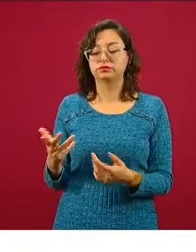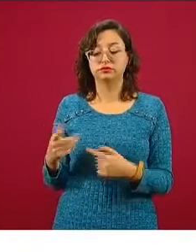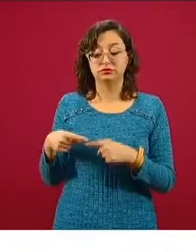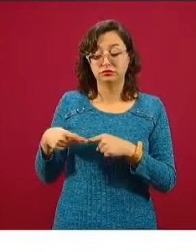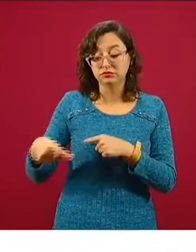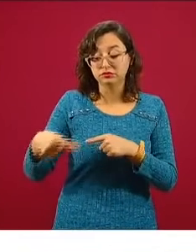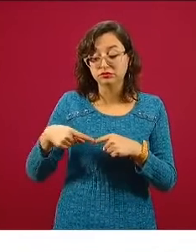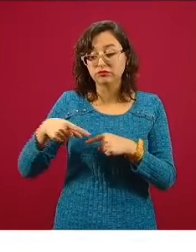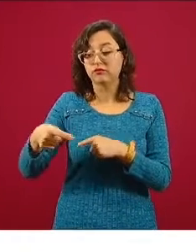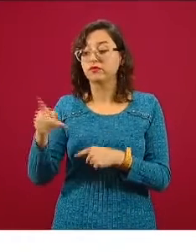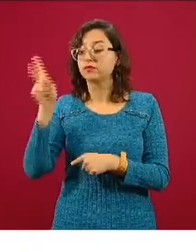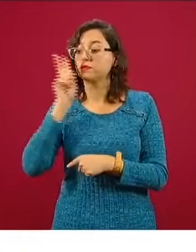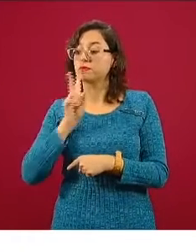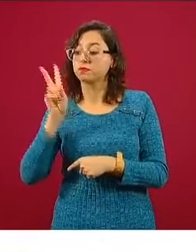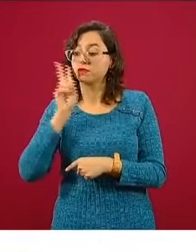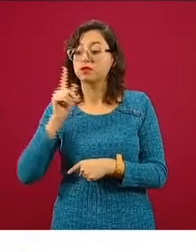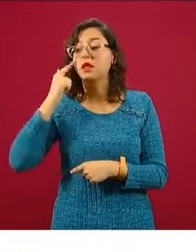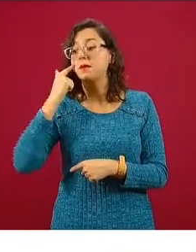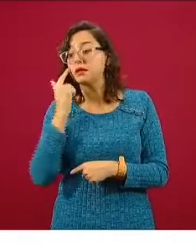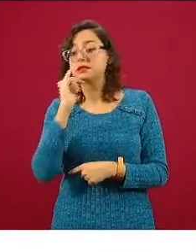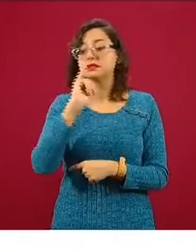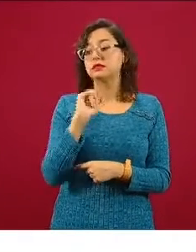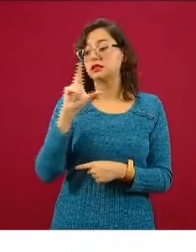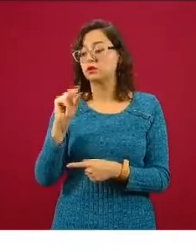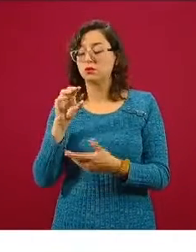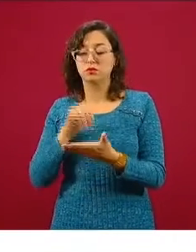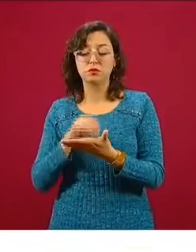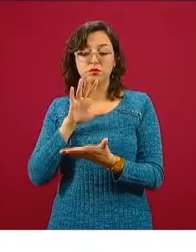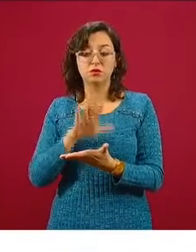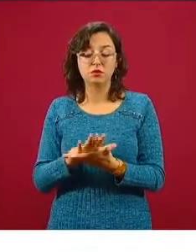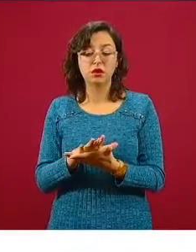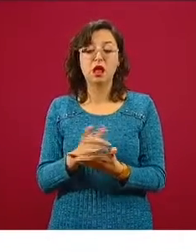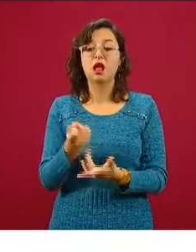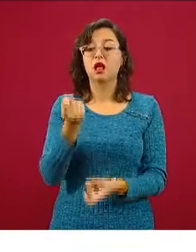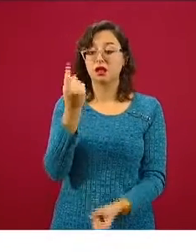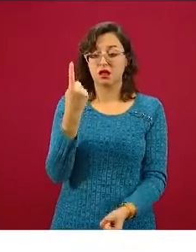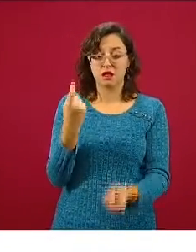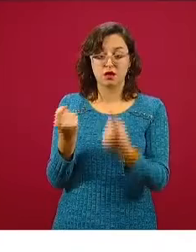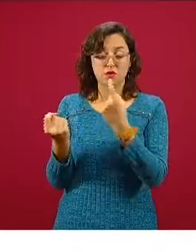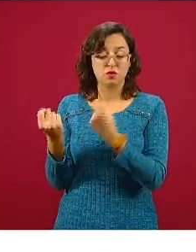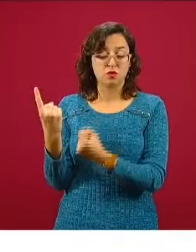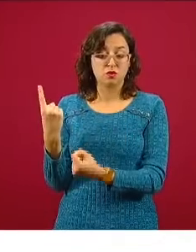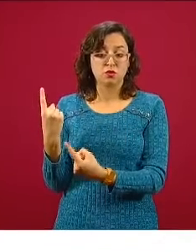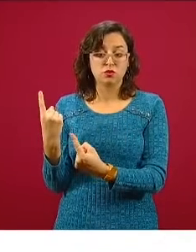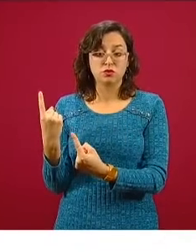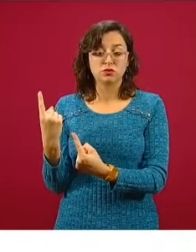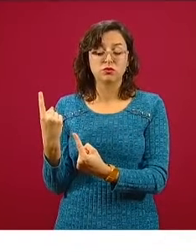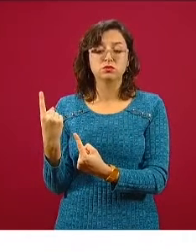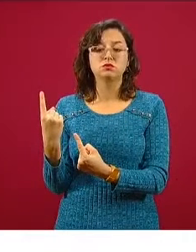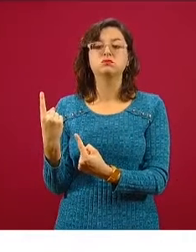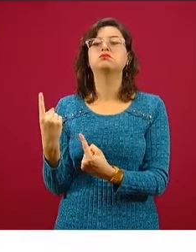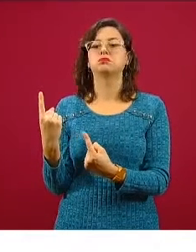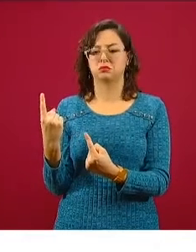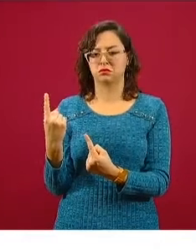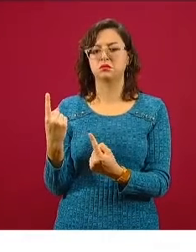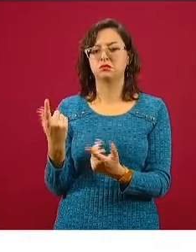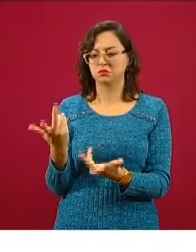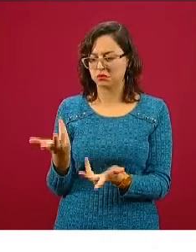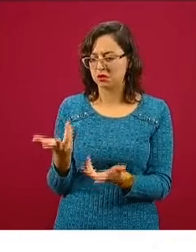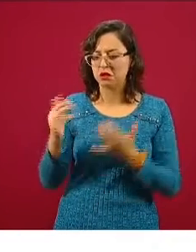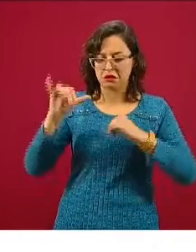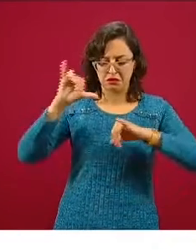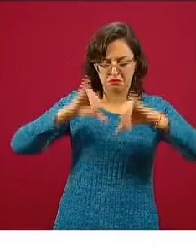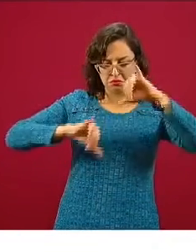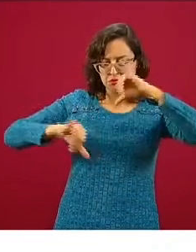de documentación para verificar la causa de muerte. Algunas de ellas, sin duda, tendrán la prueba diagnóstica por